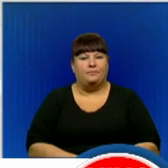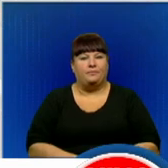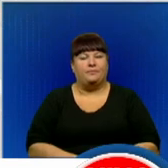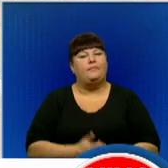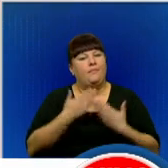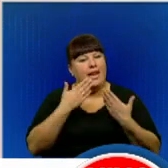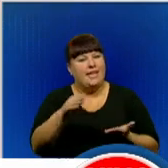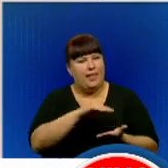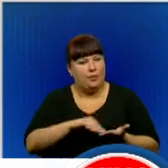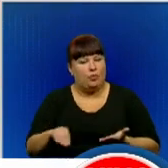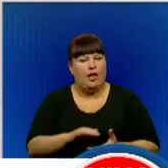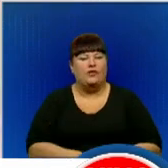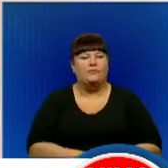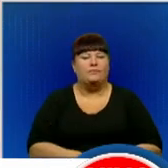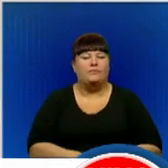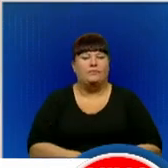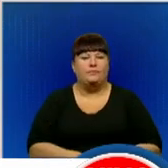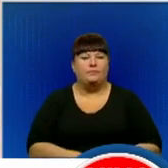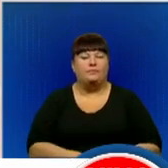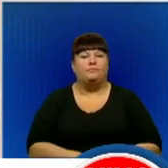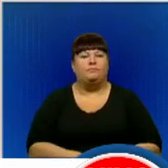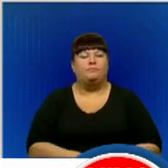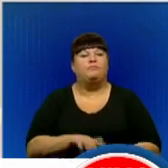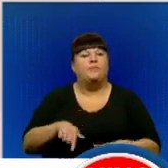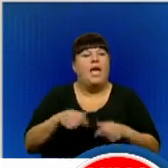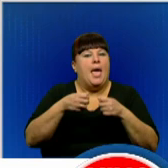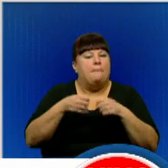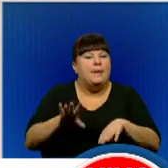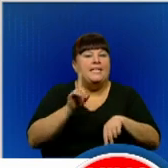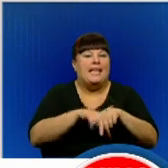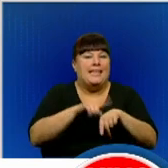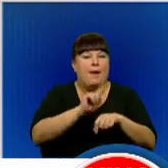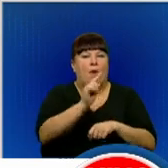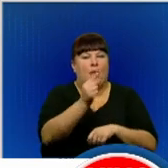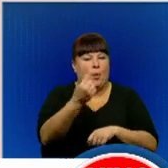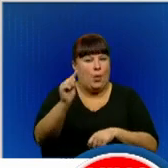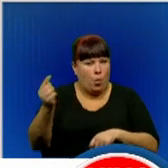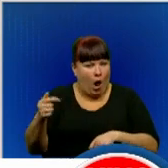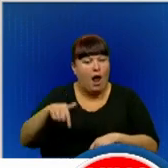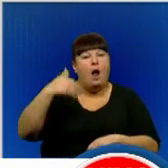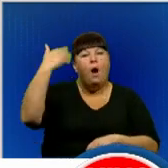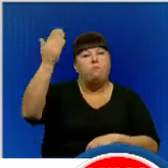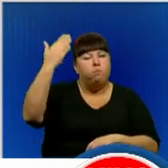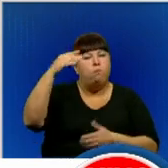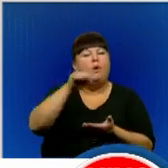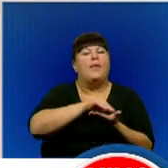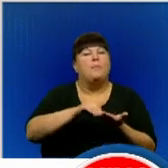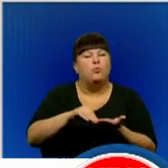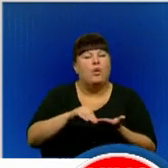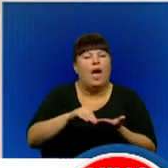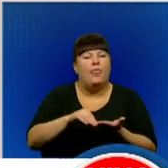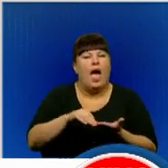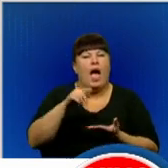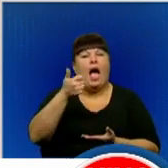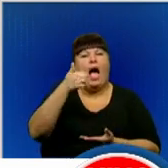gracias diputado comenzando con los tiempos individuales tiene la palabra la diputada alicia